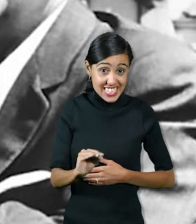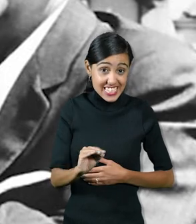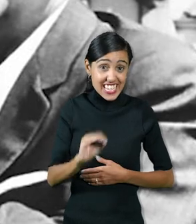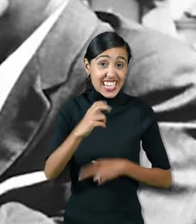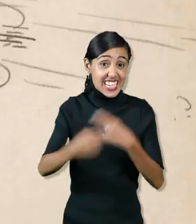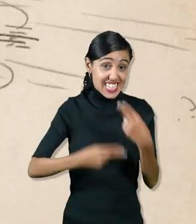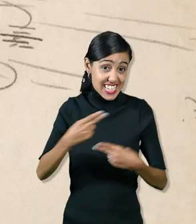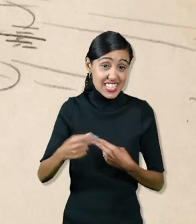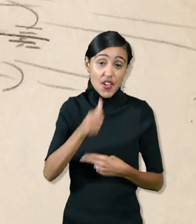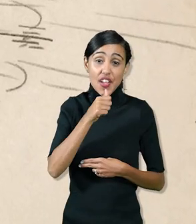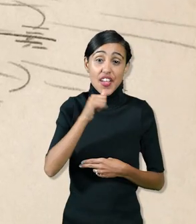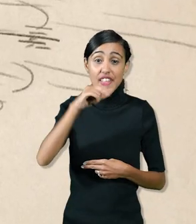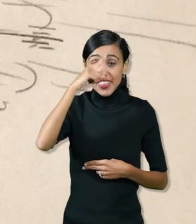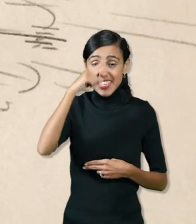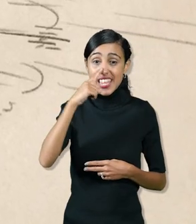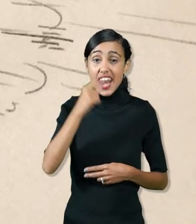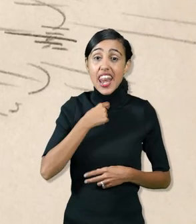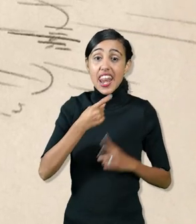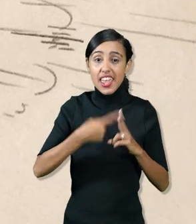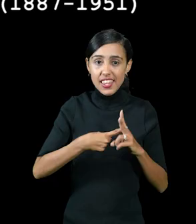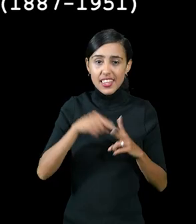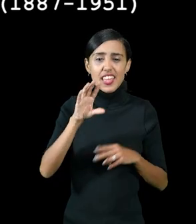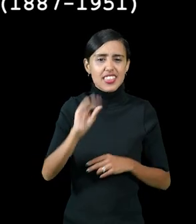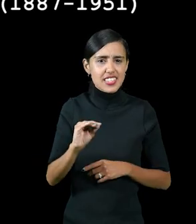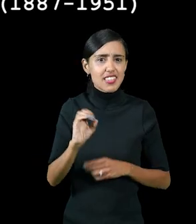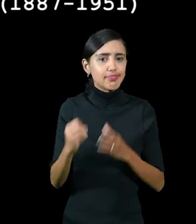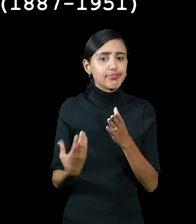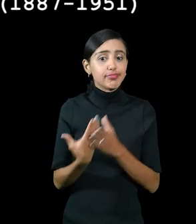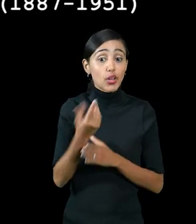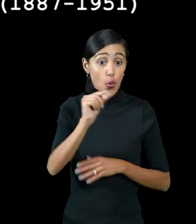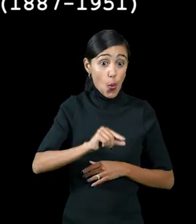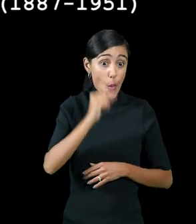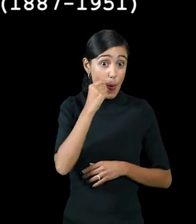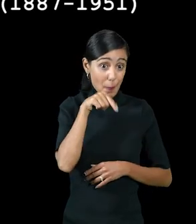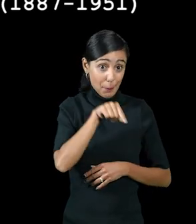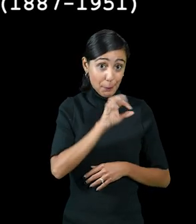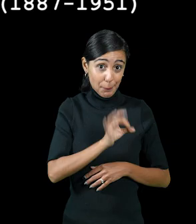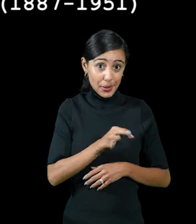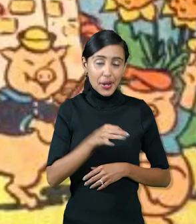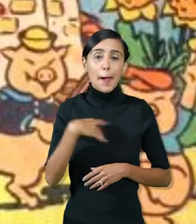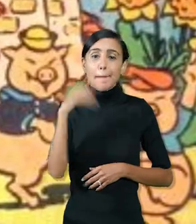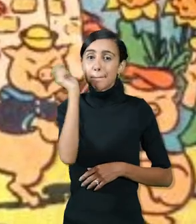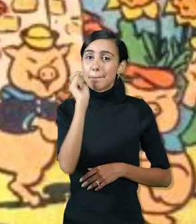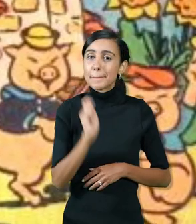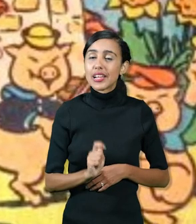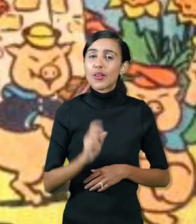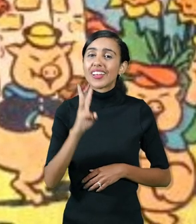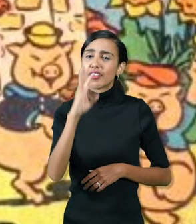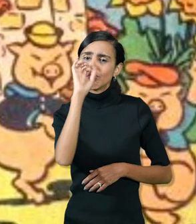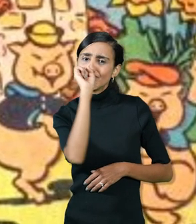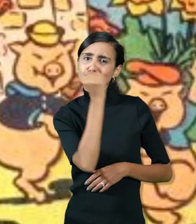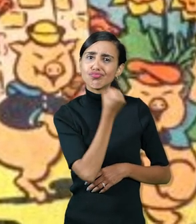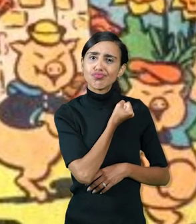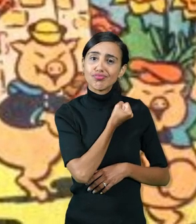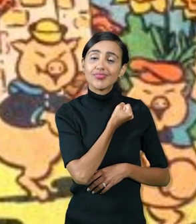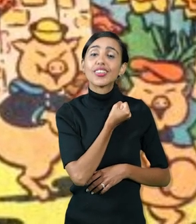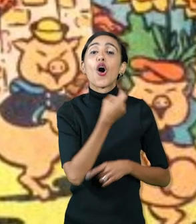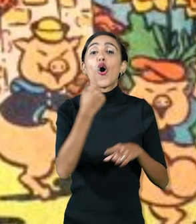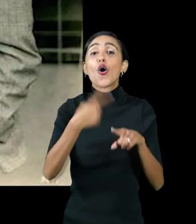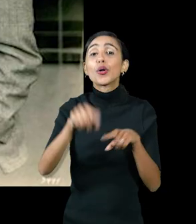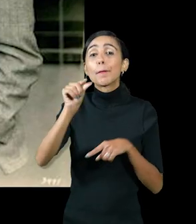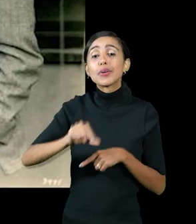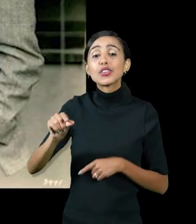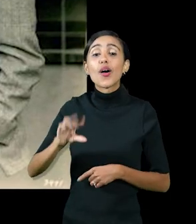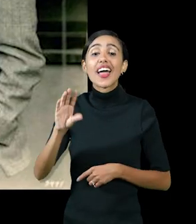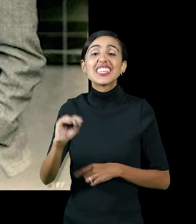estudios Disney. Algunos aseveran que su creador fue Webb Smith para la película Los Tres Cerditos. Otros le